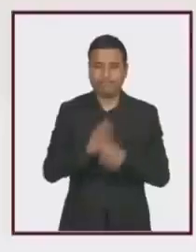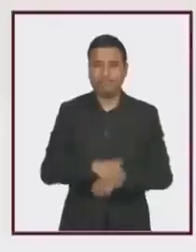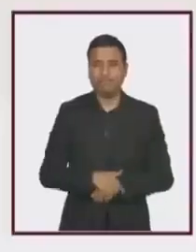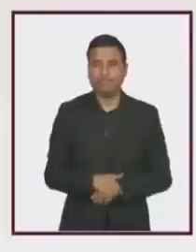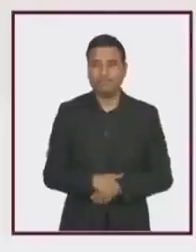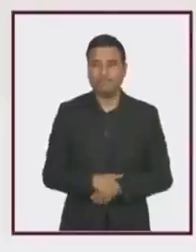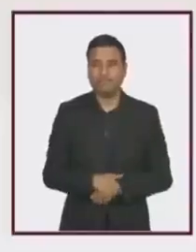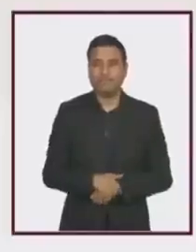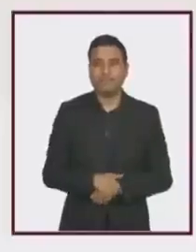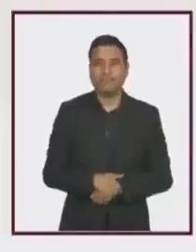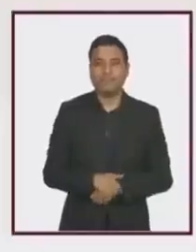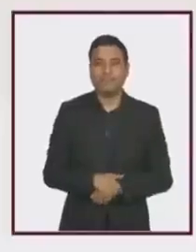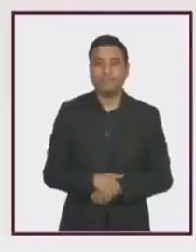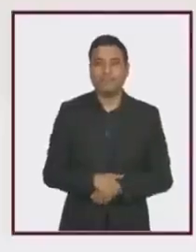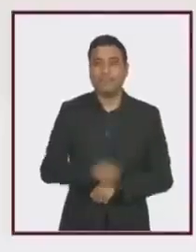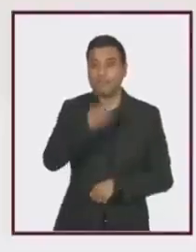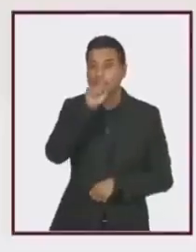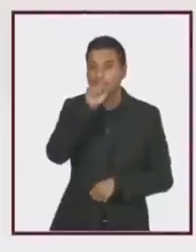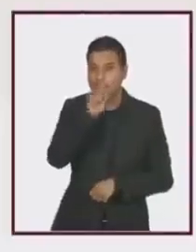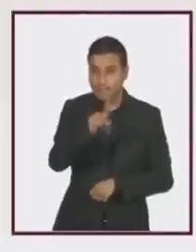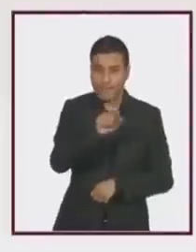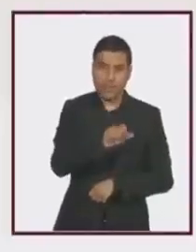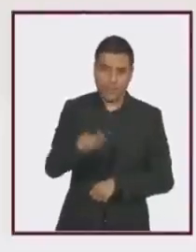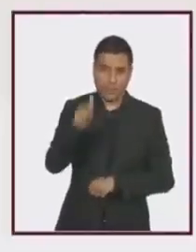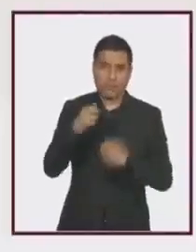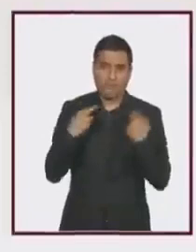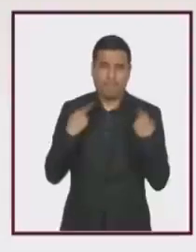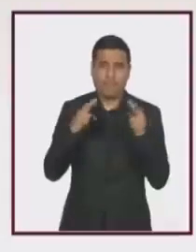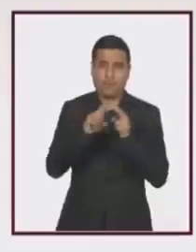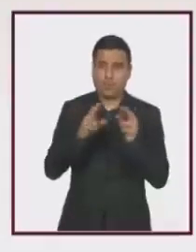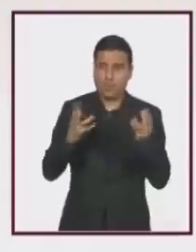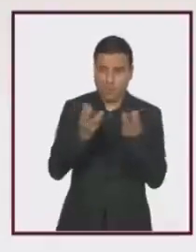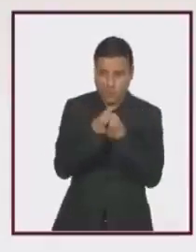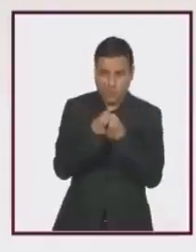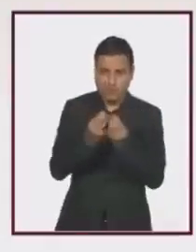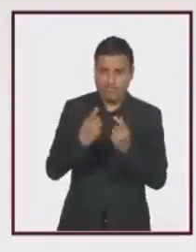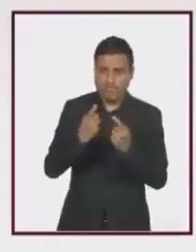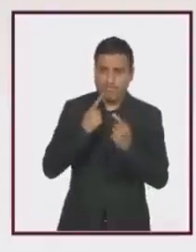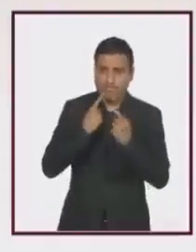también colaborativamente con el resto de los maestros.